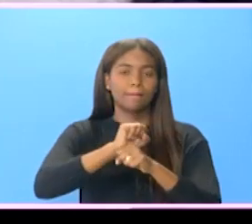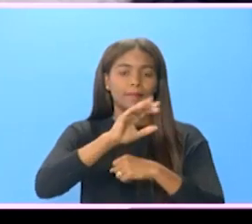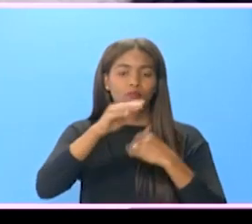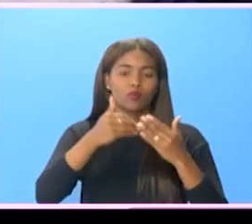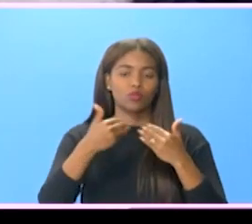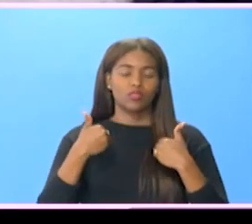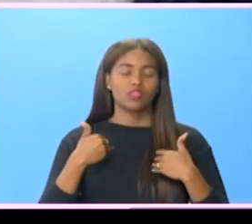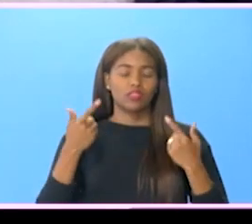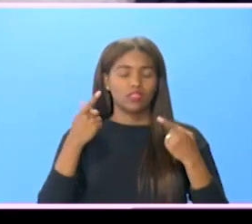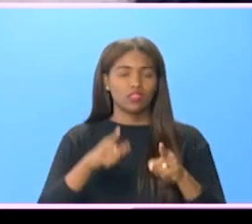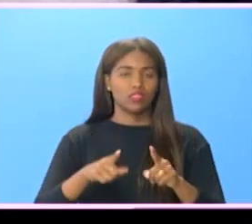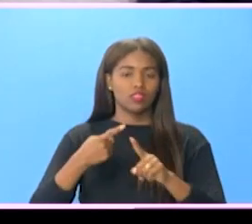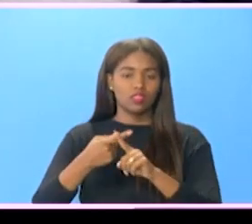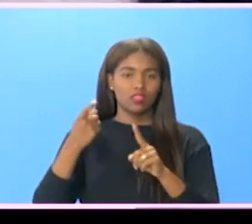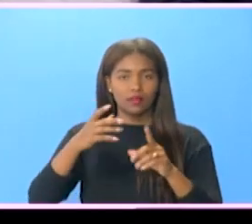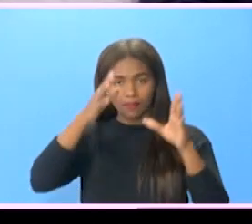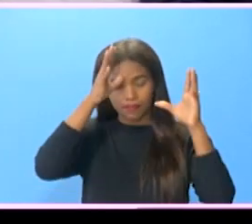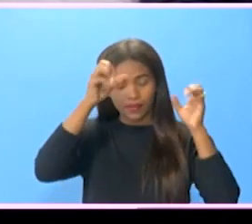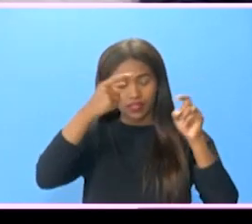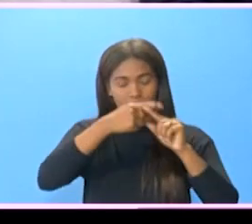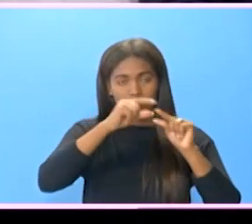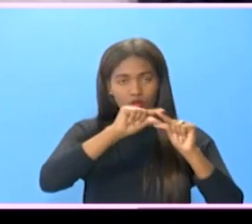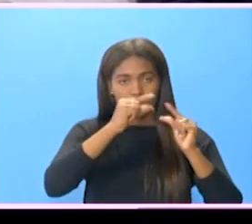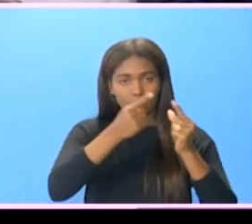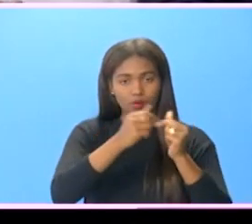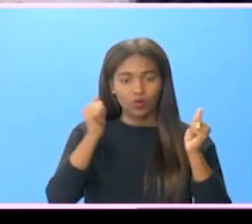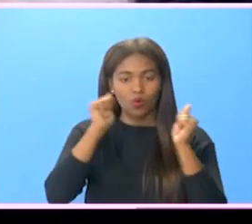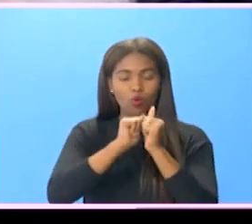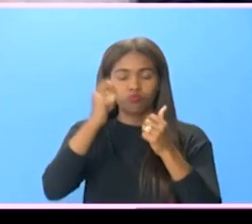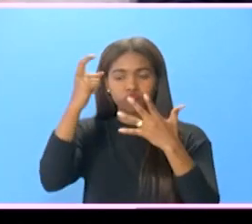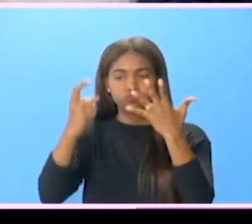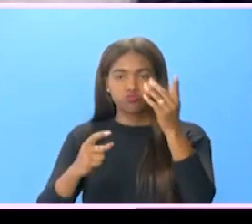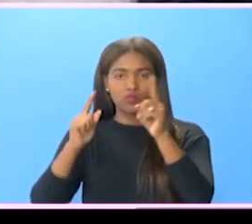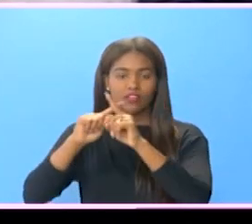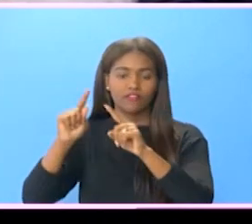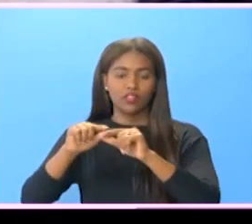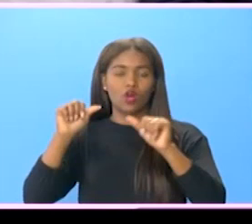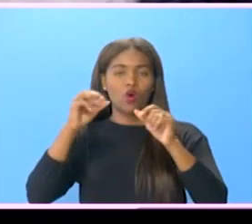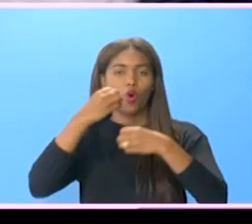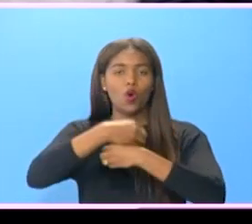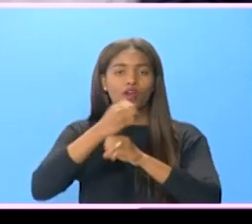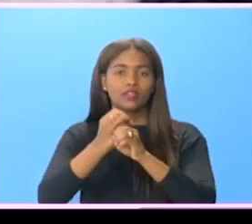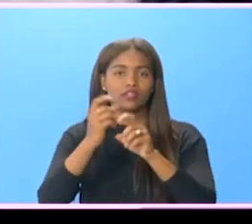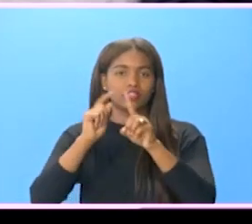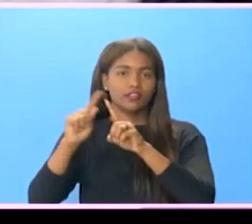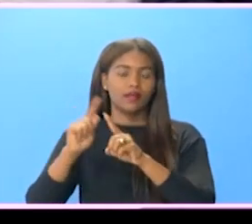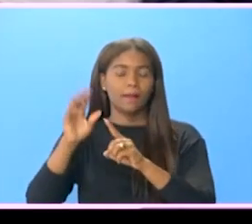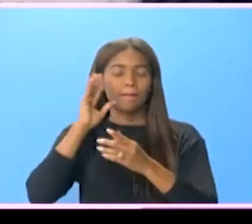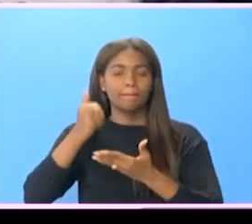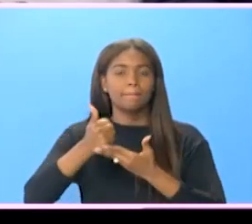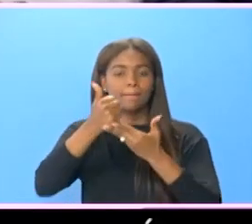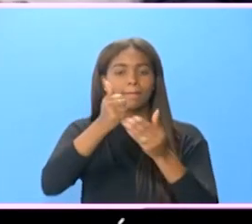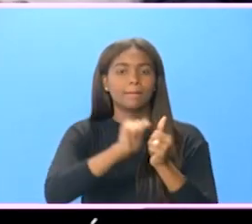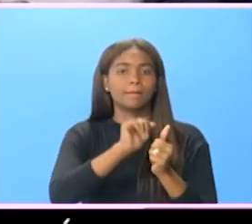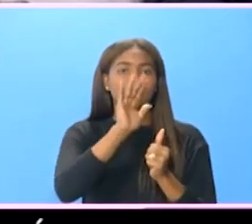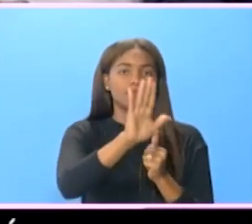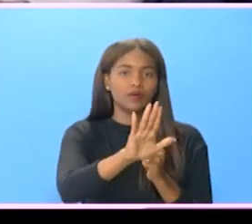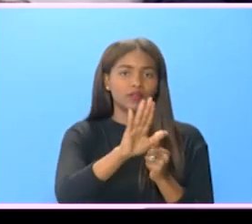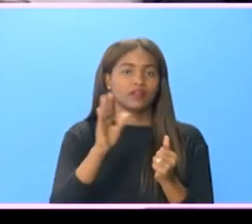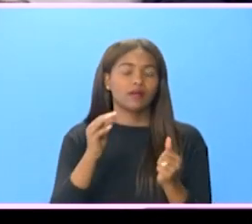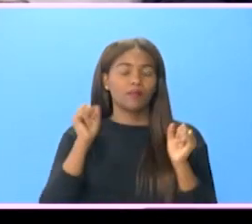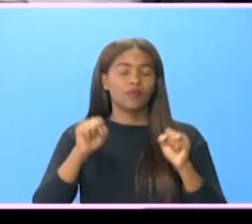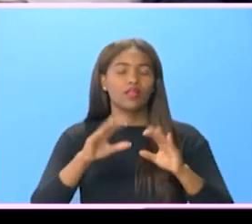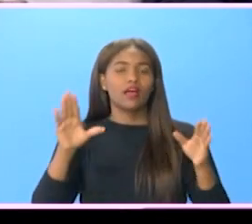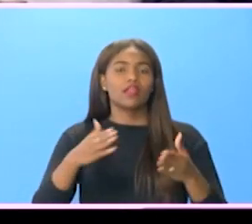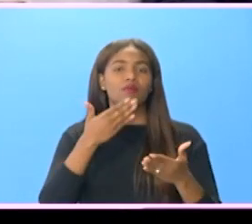hacen desde la presidencia del partido con un sinnúmero de atribuciones y prerrogativas que ayudarán a él a hacer